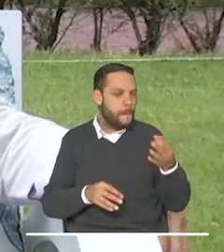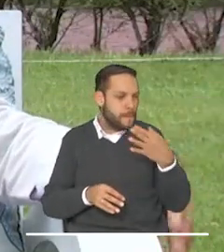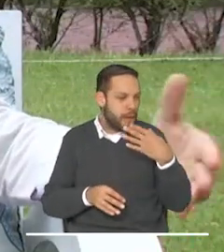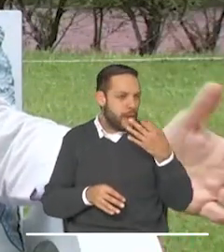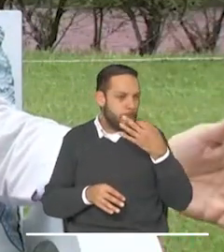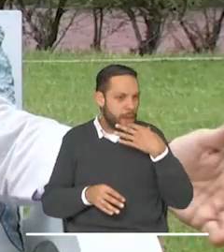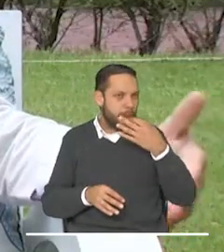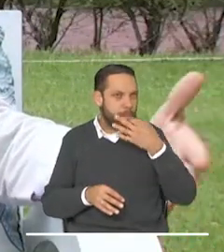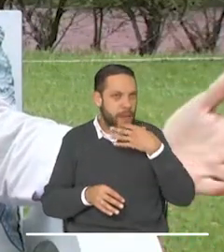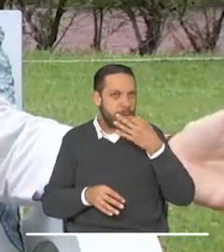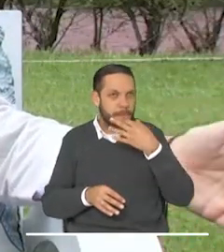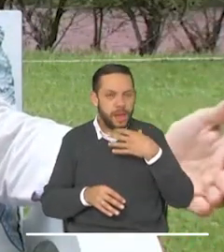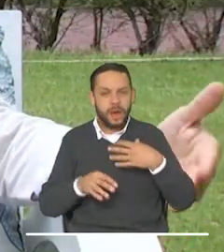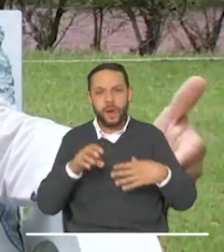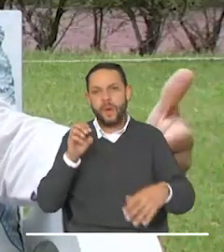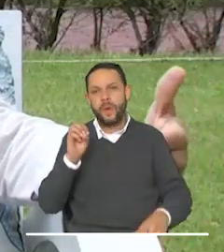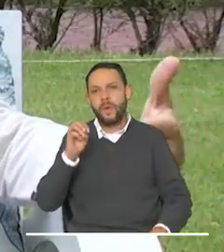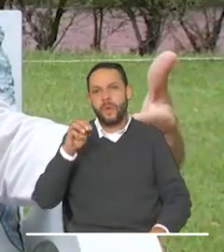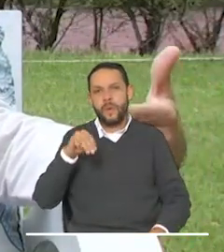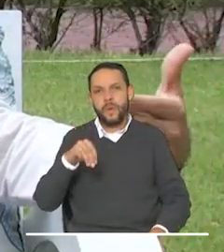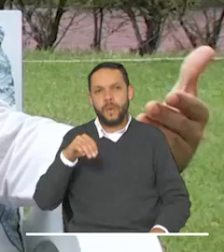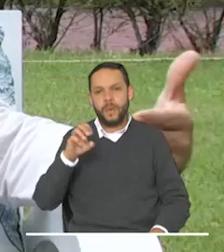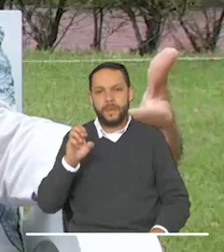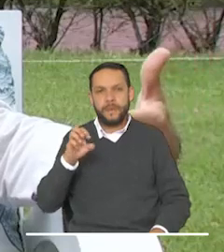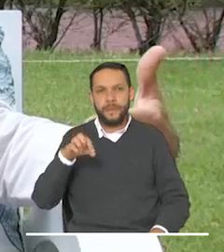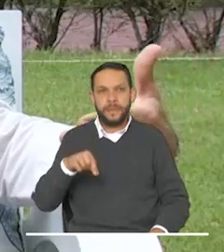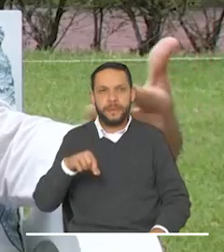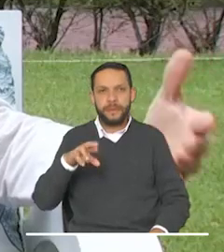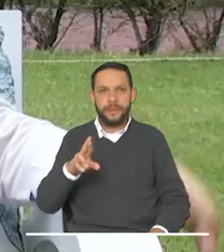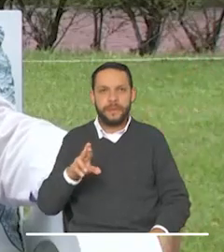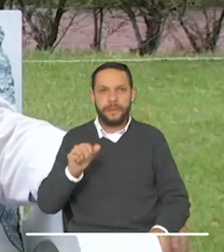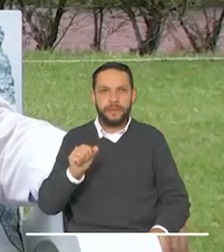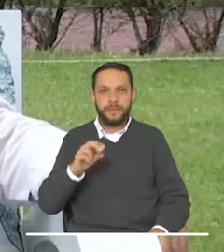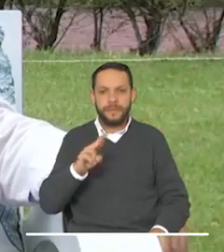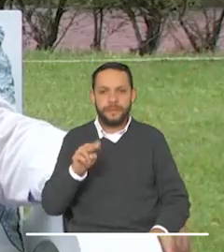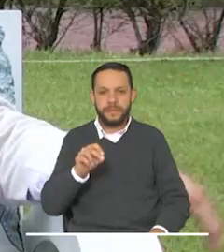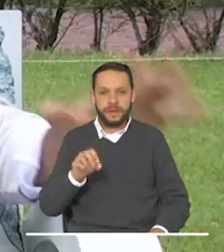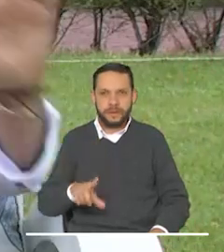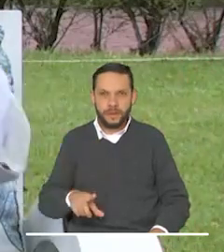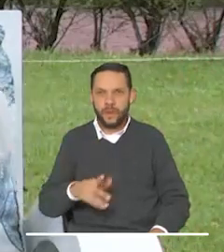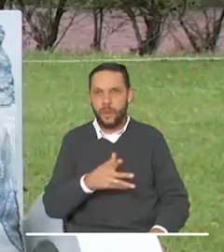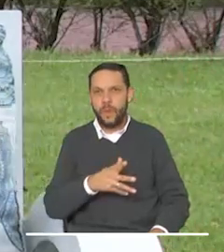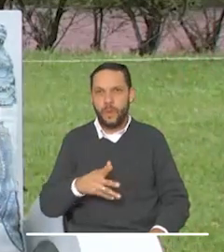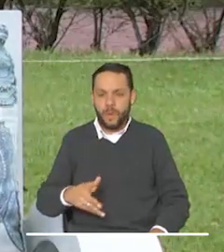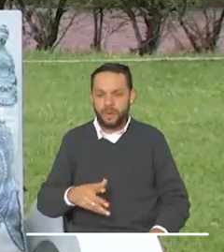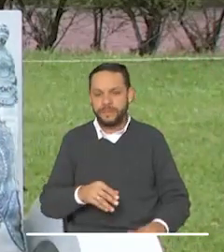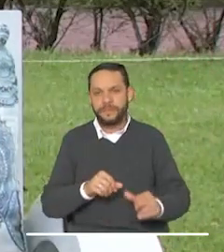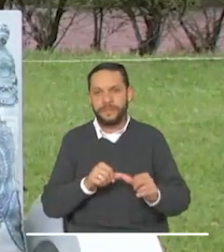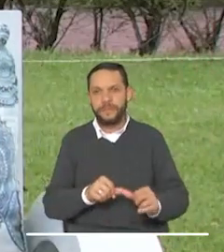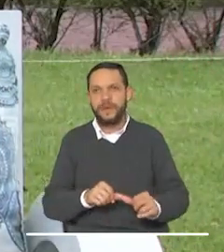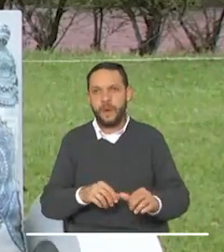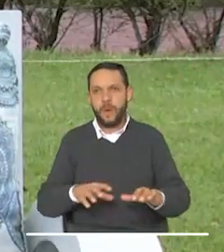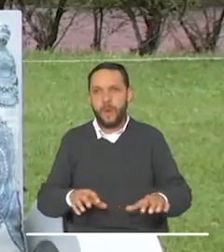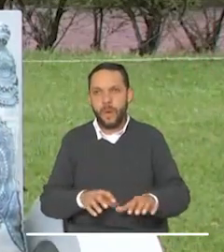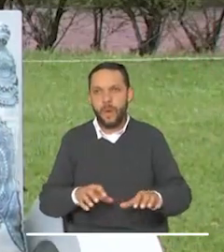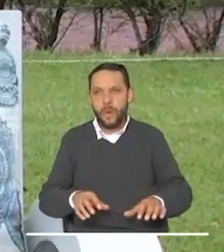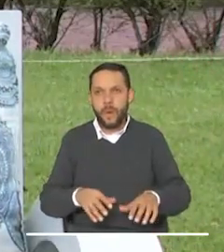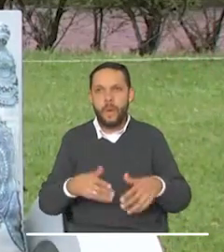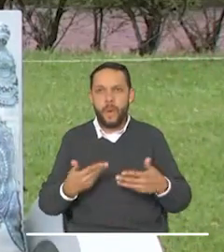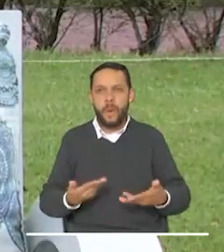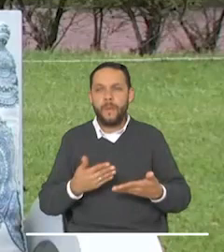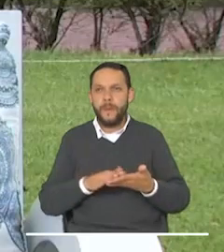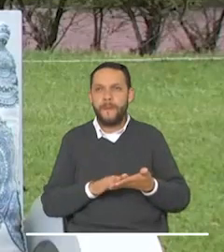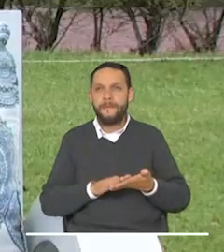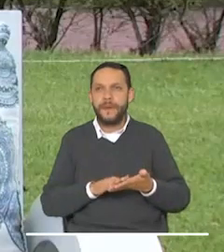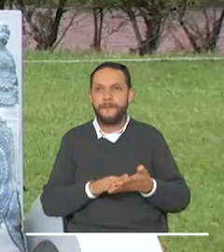atorvastatina la Pregabalina de acetaminas son infinitos busquemos otras cosas que le podamos ayudar al